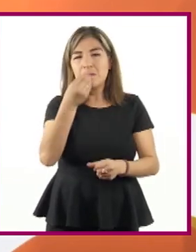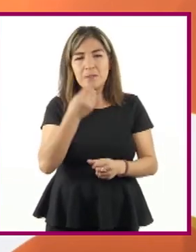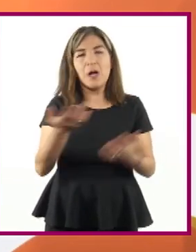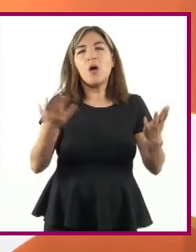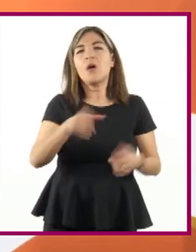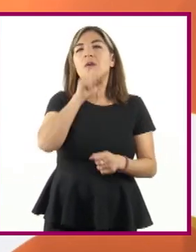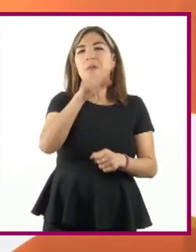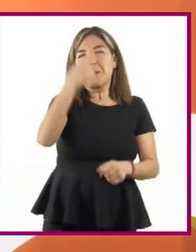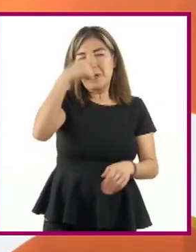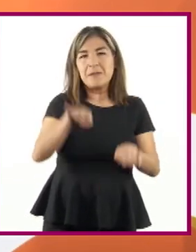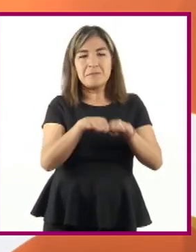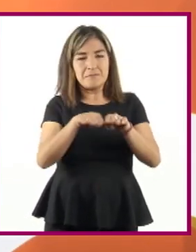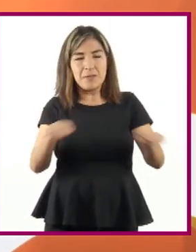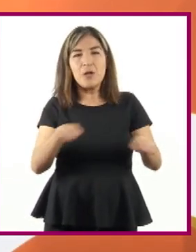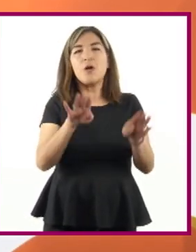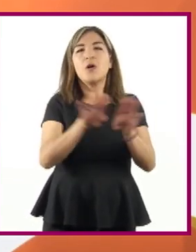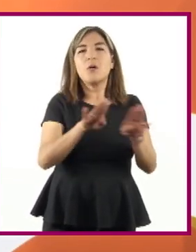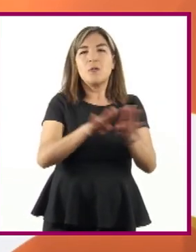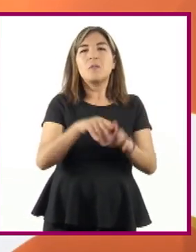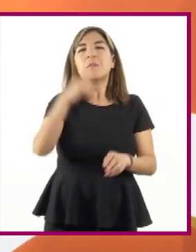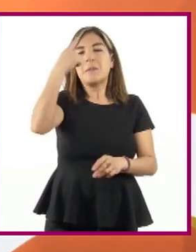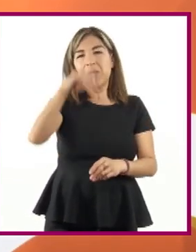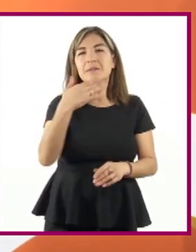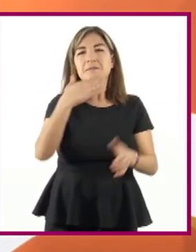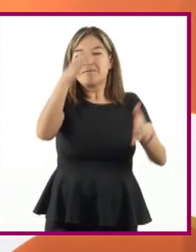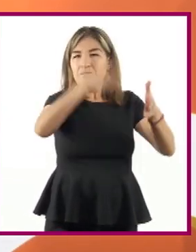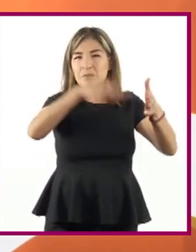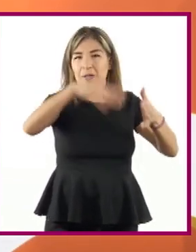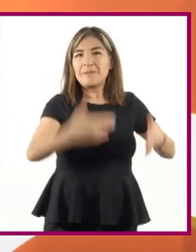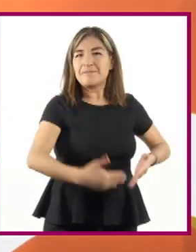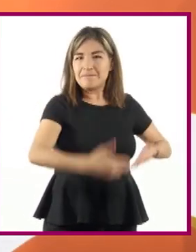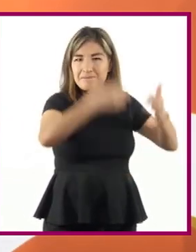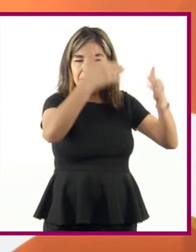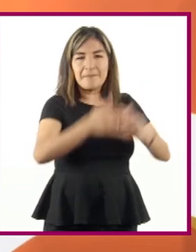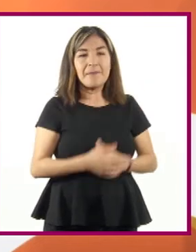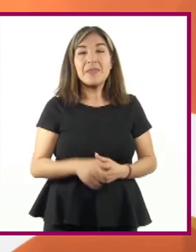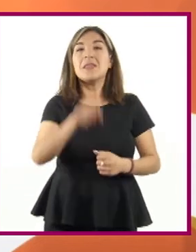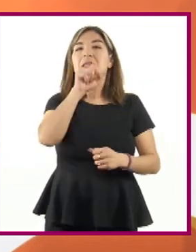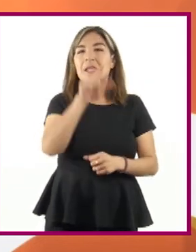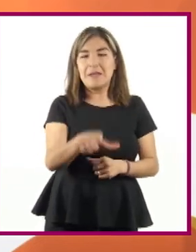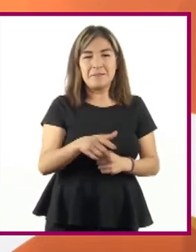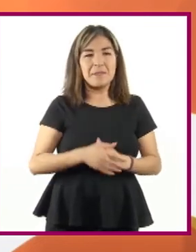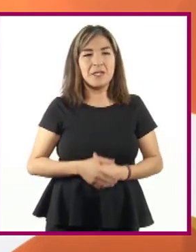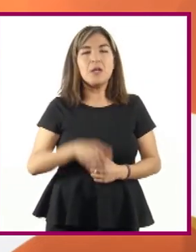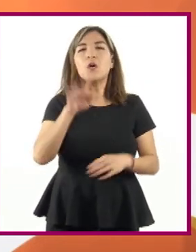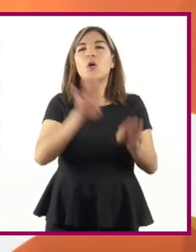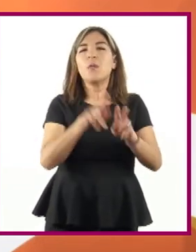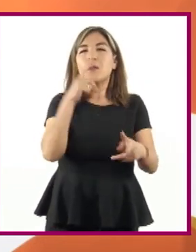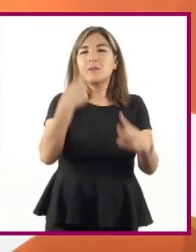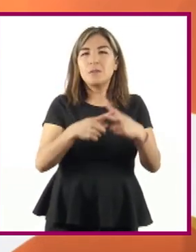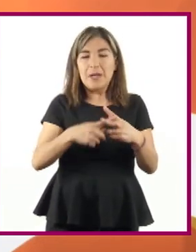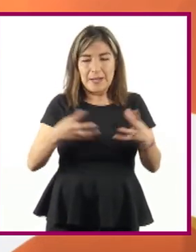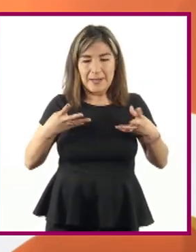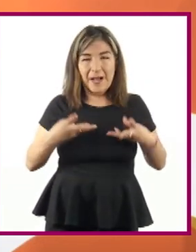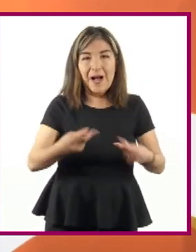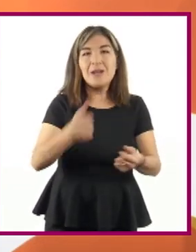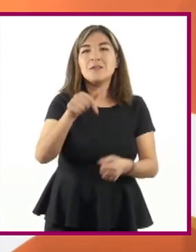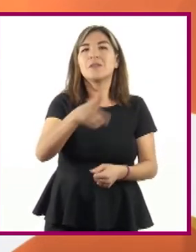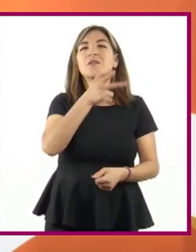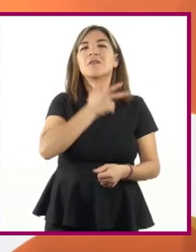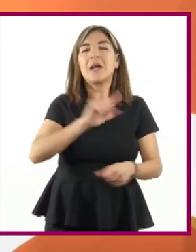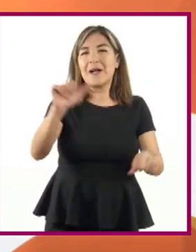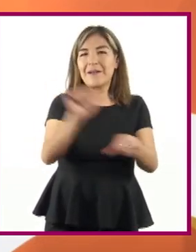la medida adecuada de la fracción correcta para pintar un muro. Incluso el calcular el gasto de gasolina en